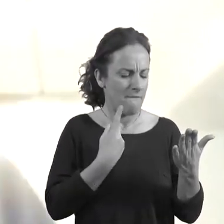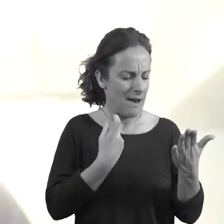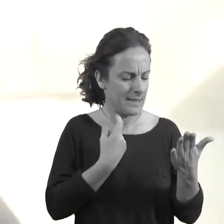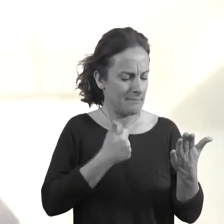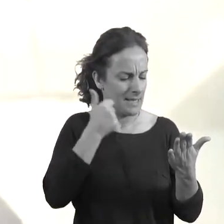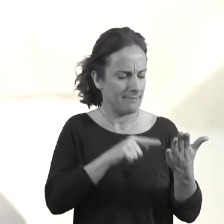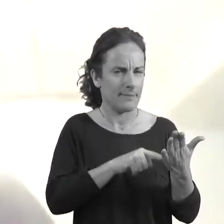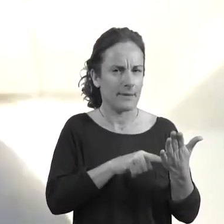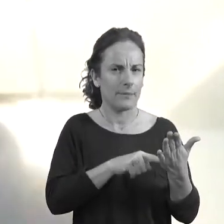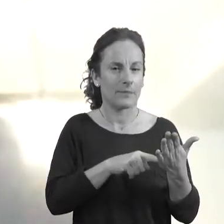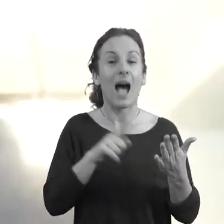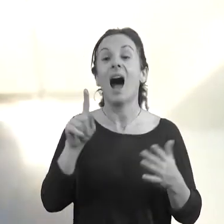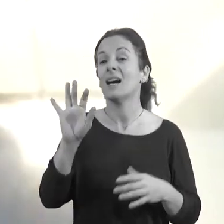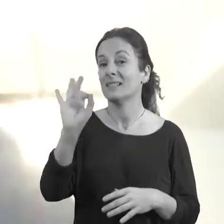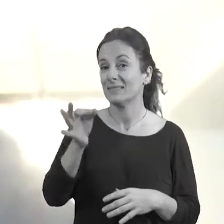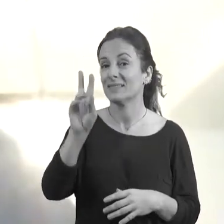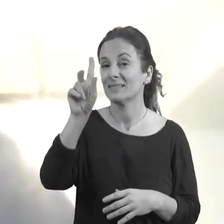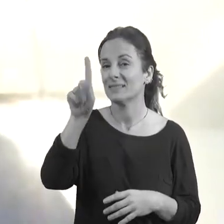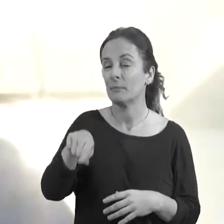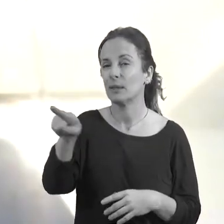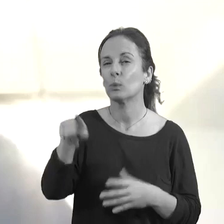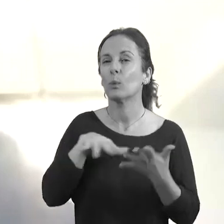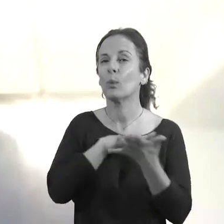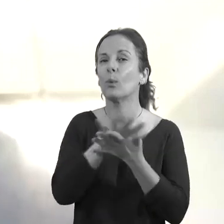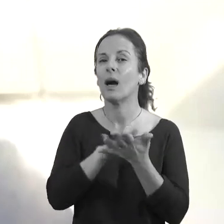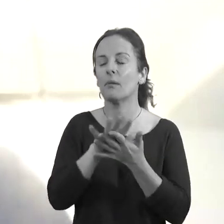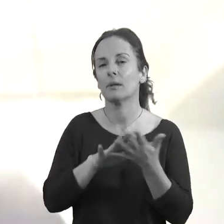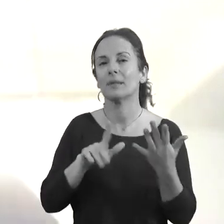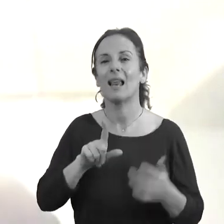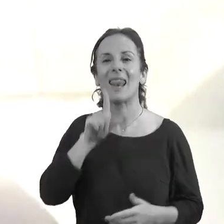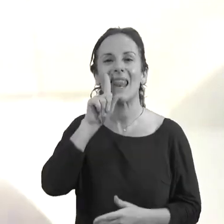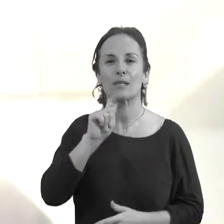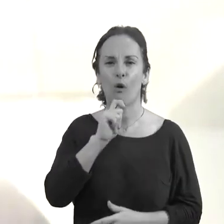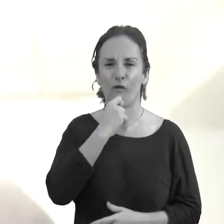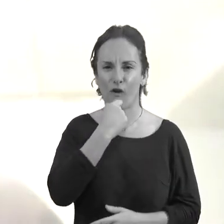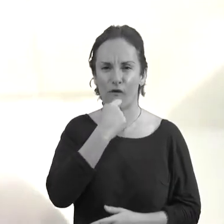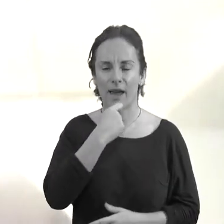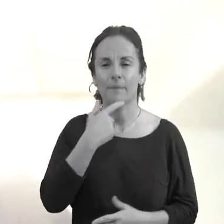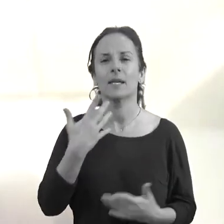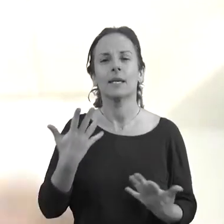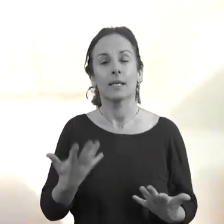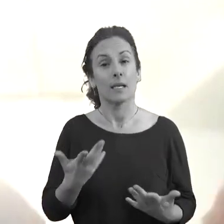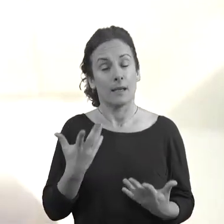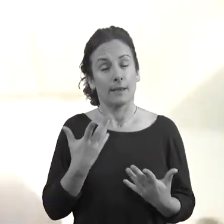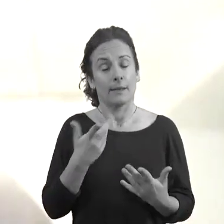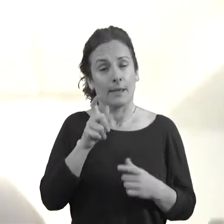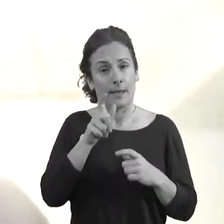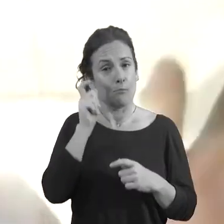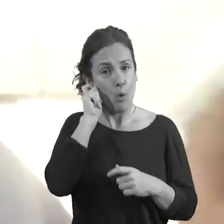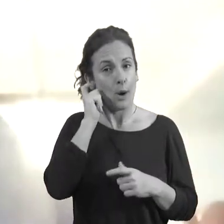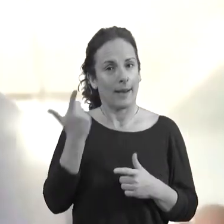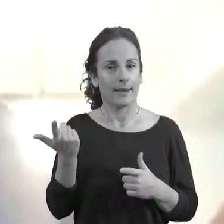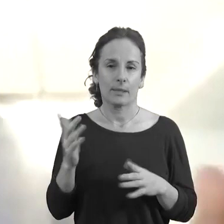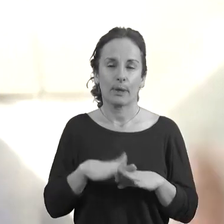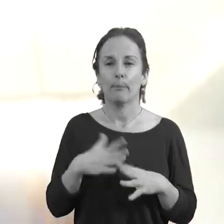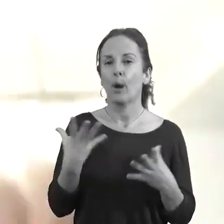Sí, a vueltas un poco de lo que comentabas de la lesbofobia, ¿no? Por una parte, las mujeres estamos, sobre todo cuando no tenemos